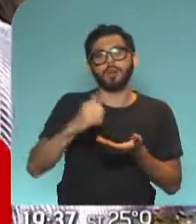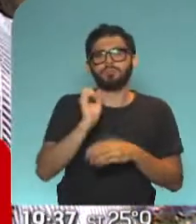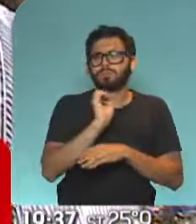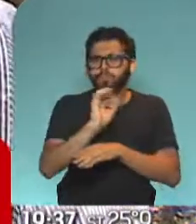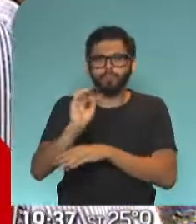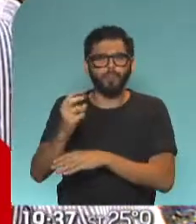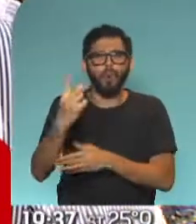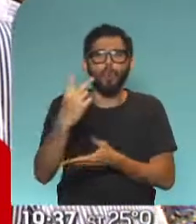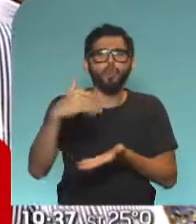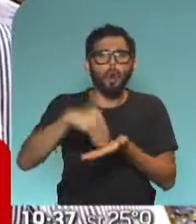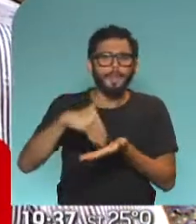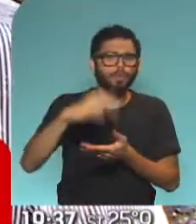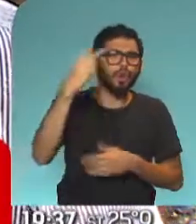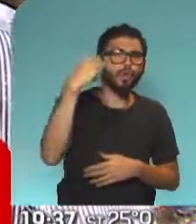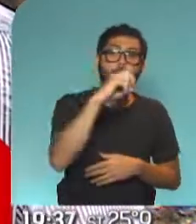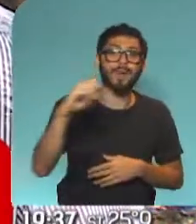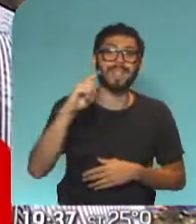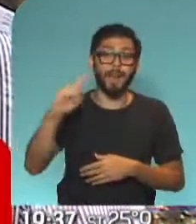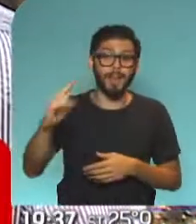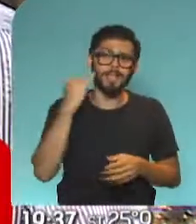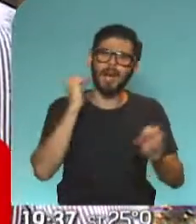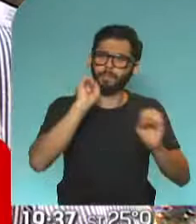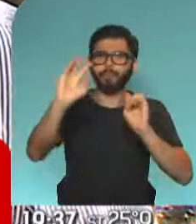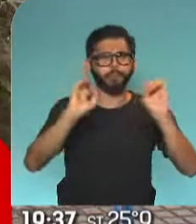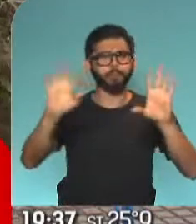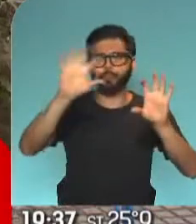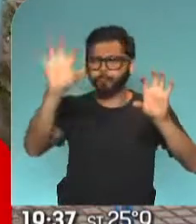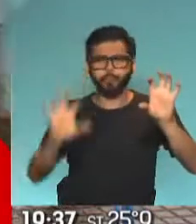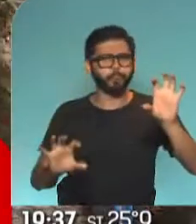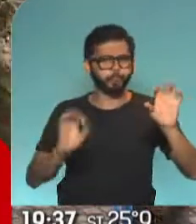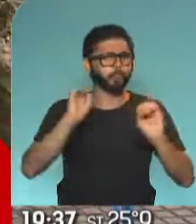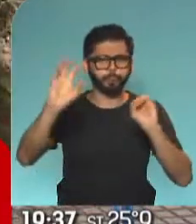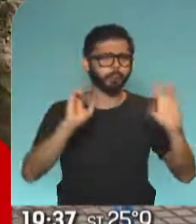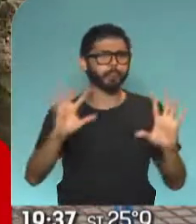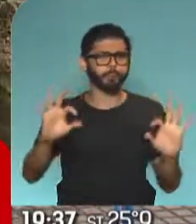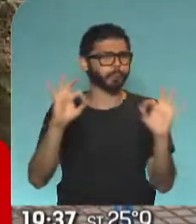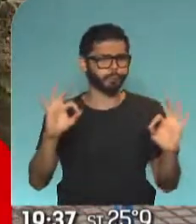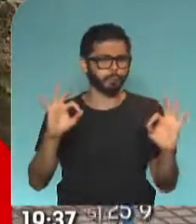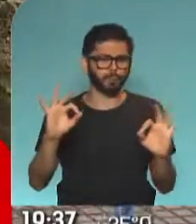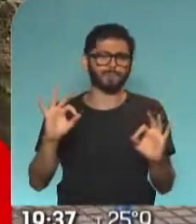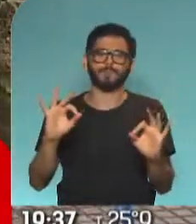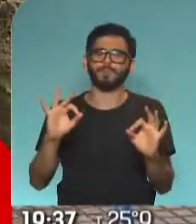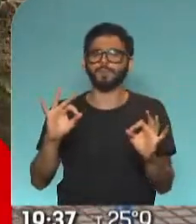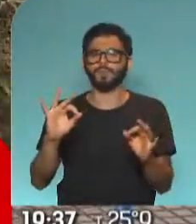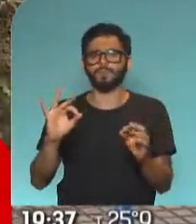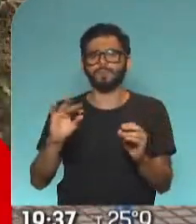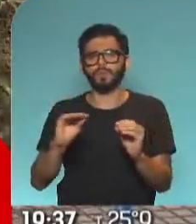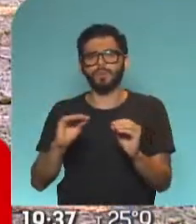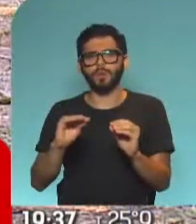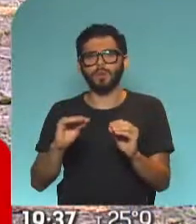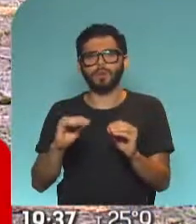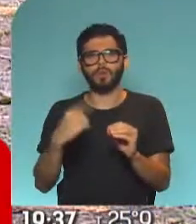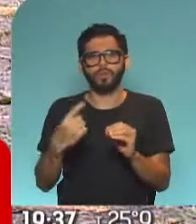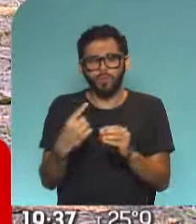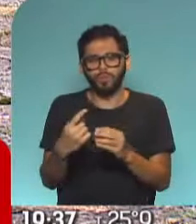de 2.900.000 dosis a las 24 jurisdicciones. Hemos alcanzado una aplicación